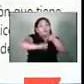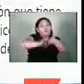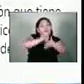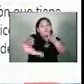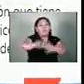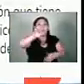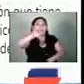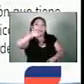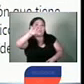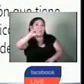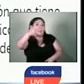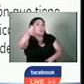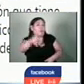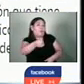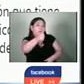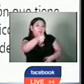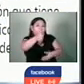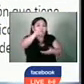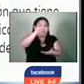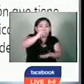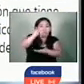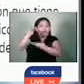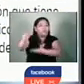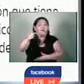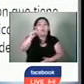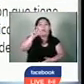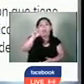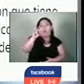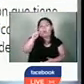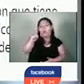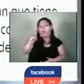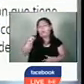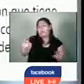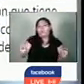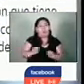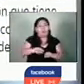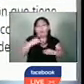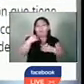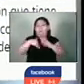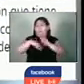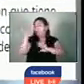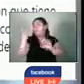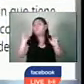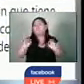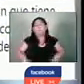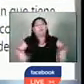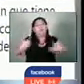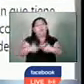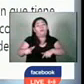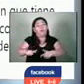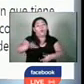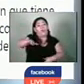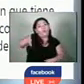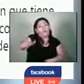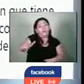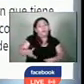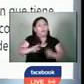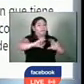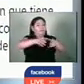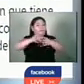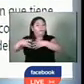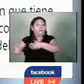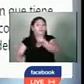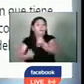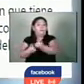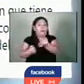centavos por galón de combustible de cualquier tipo y no tiene límite de consumo y beneficiará a distintos sectores del